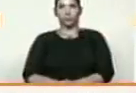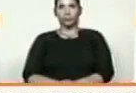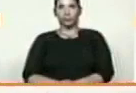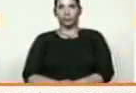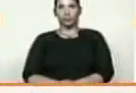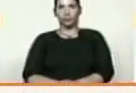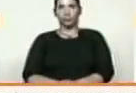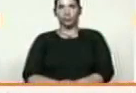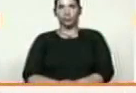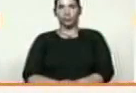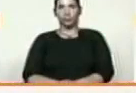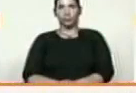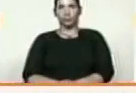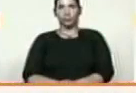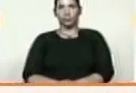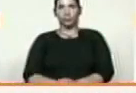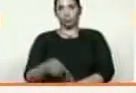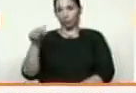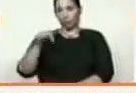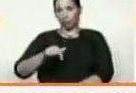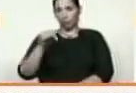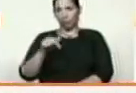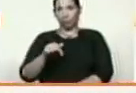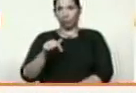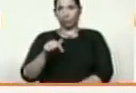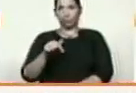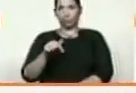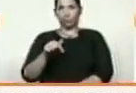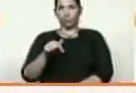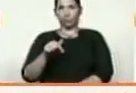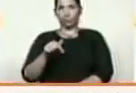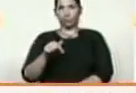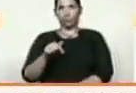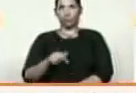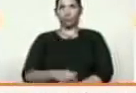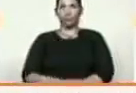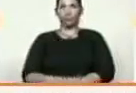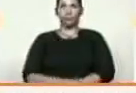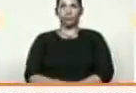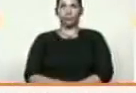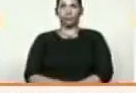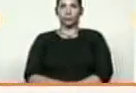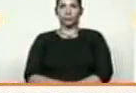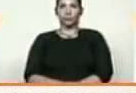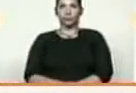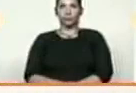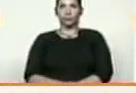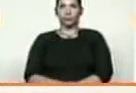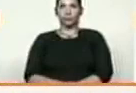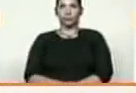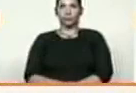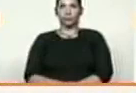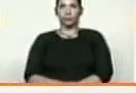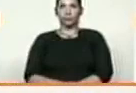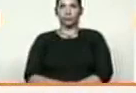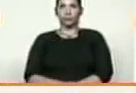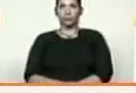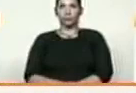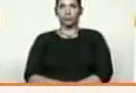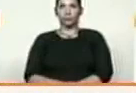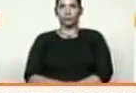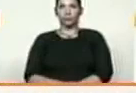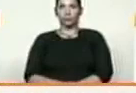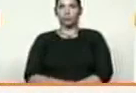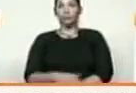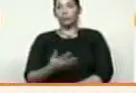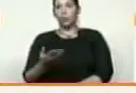Hoy día, lamentablemente, tengo que coincidir con él solo porque estoy haciendo una explicación académica,